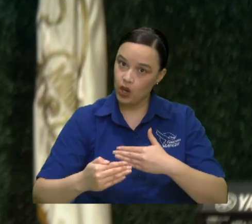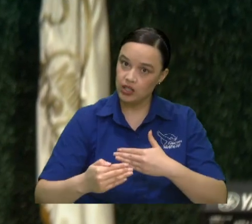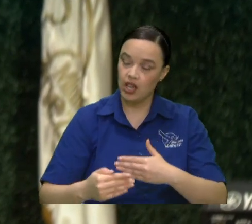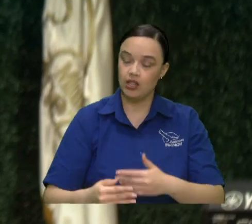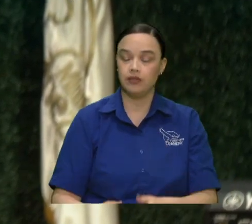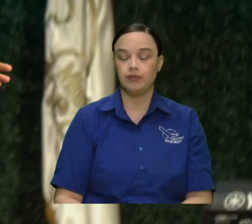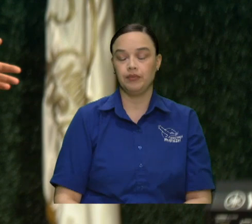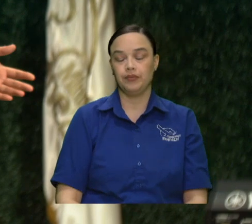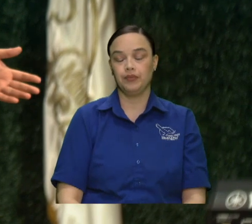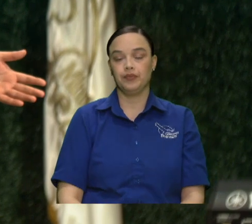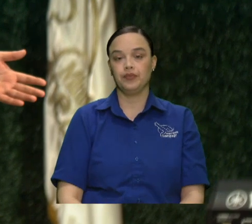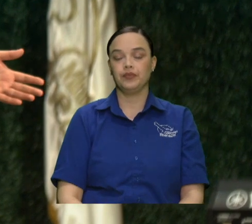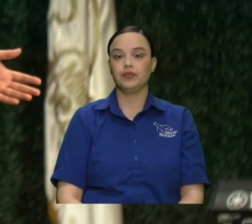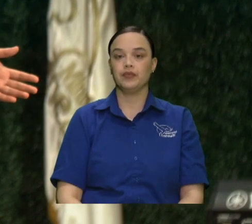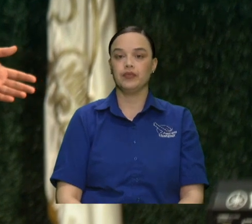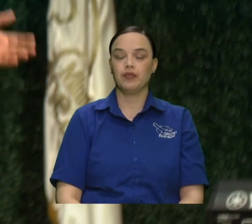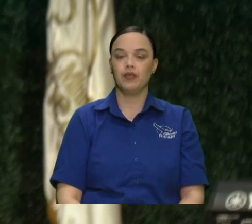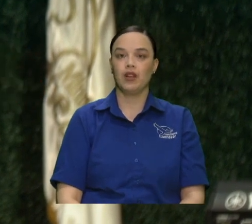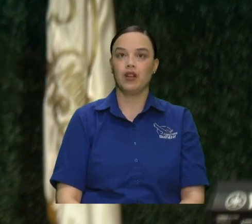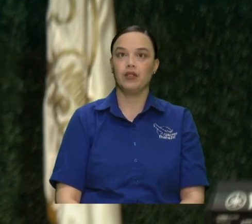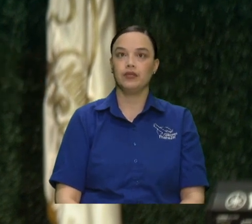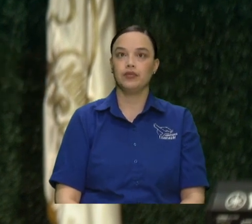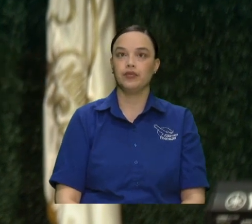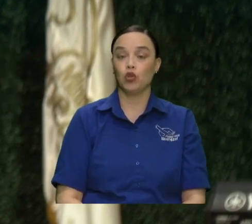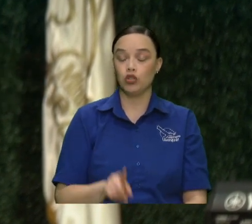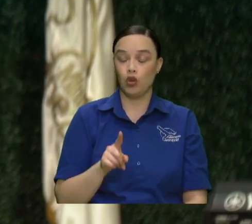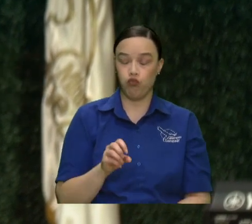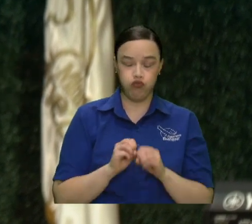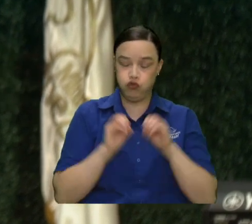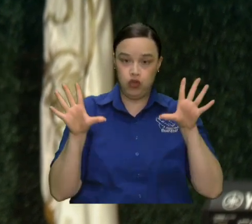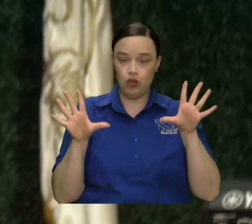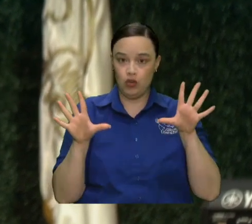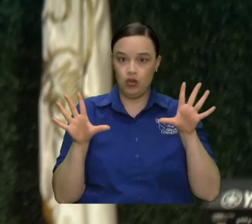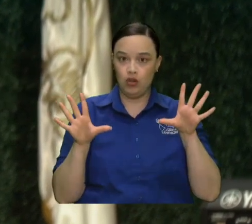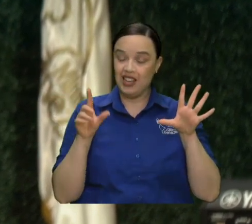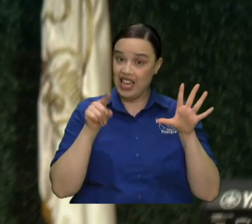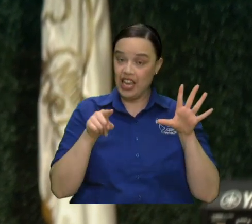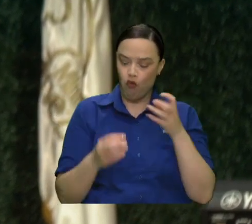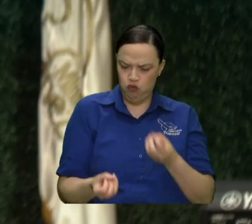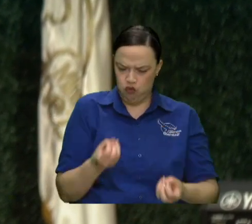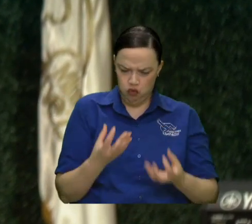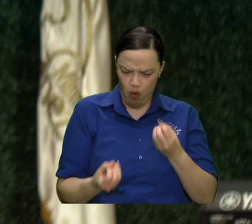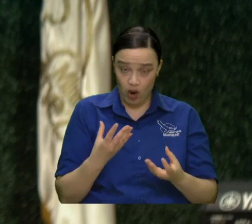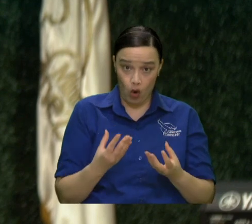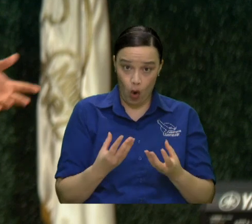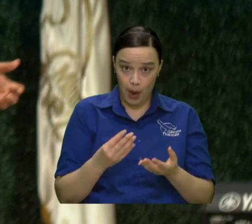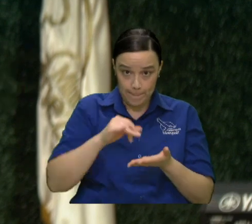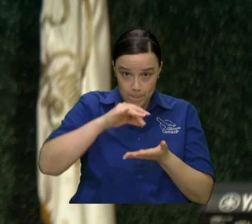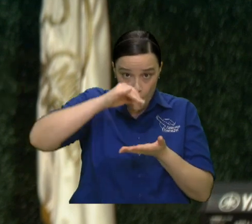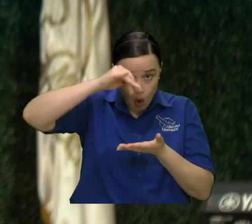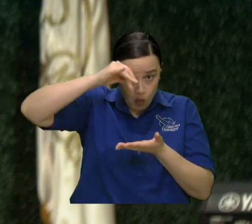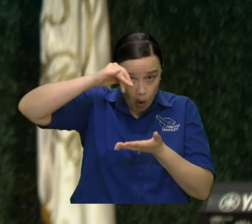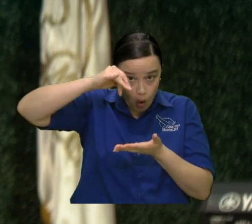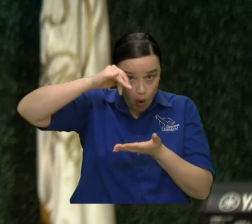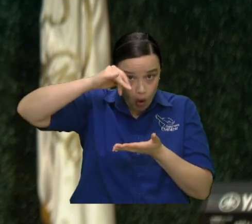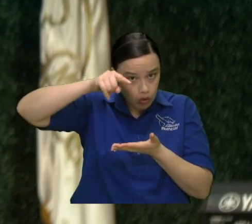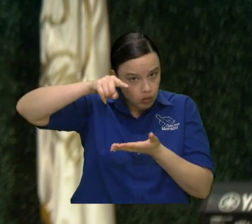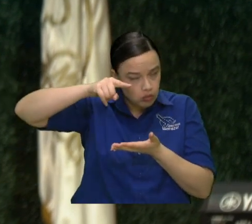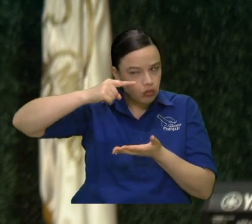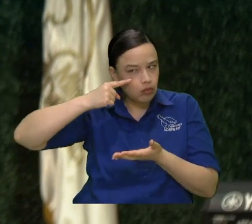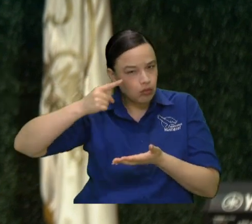esto no les vino le es difícil entenderlo usted mira una explosión y hay toques de fuego tucker pólvora usted no mira como